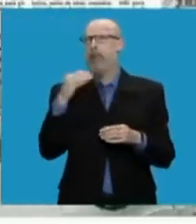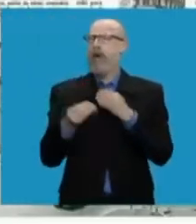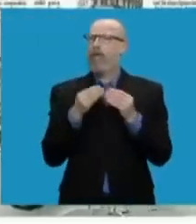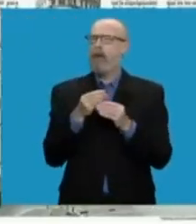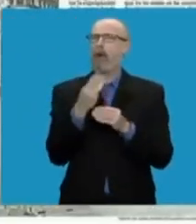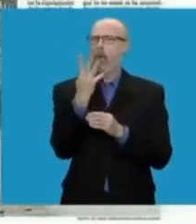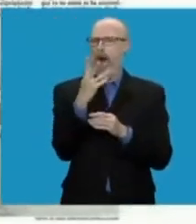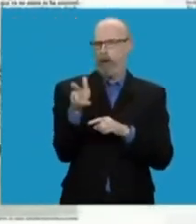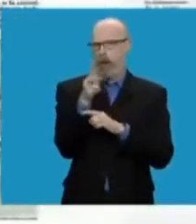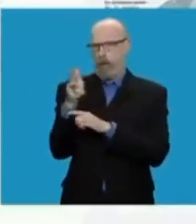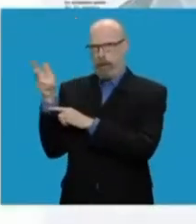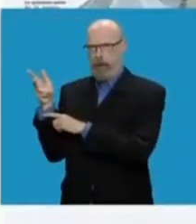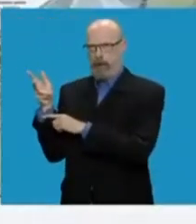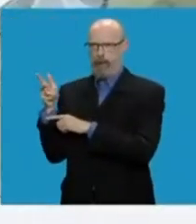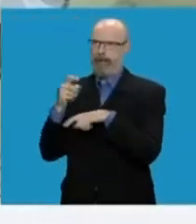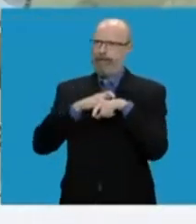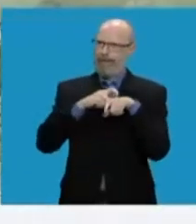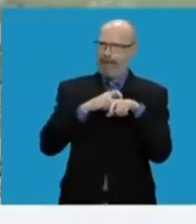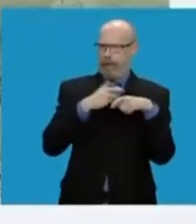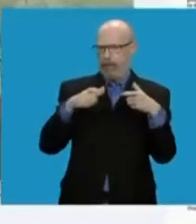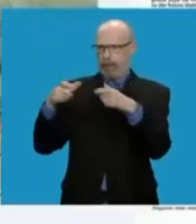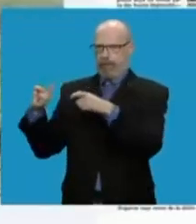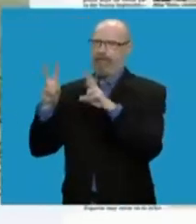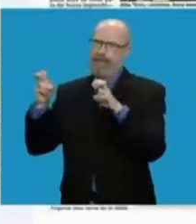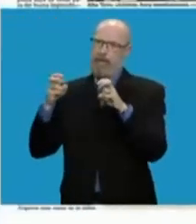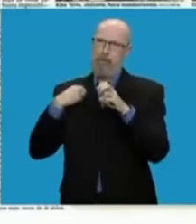reportajes sobre distintos aspectos del final de la minería del carbón.